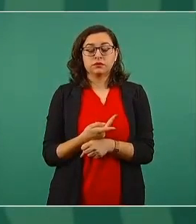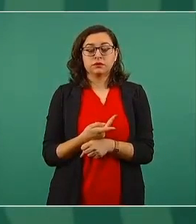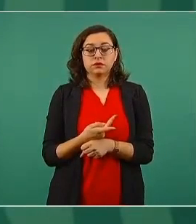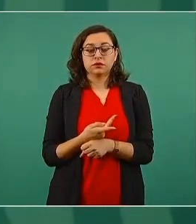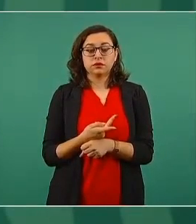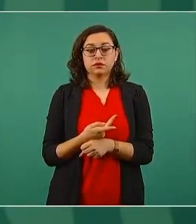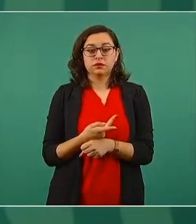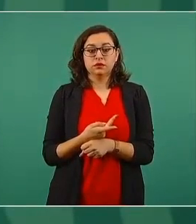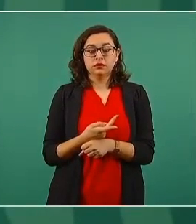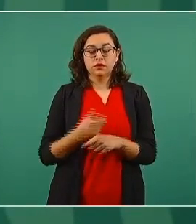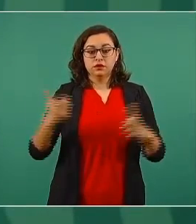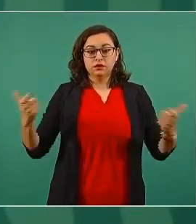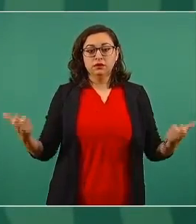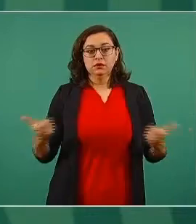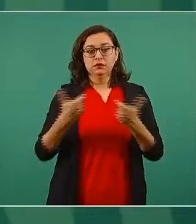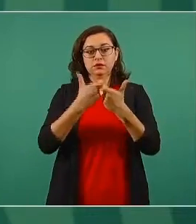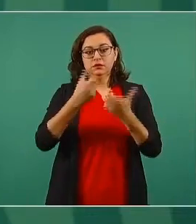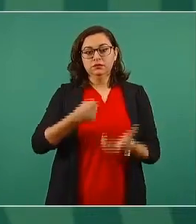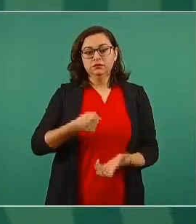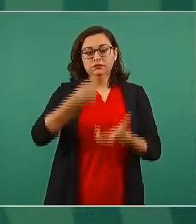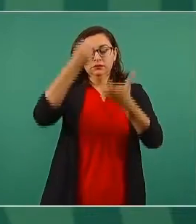de inversión